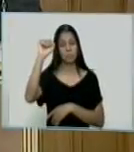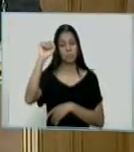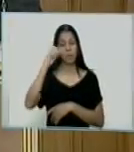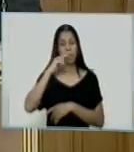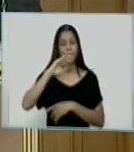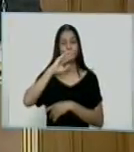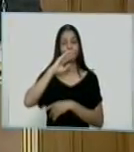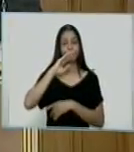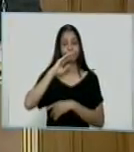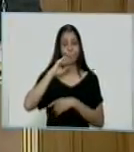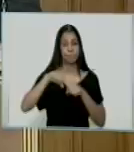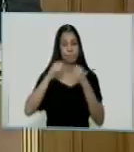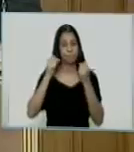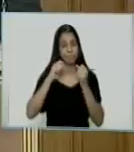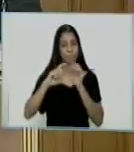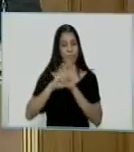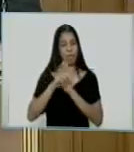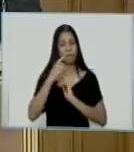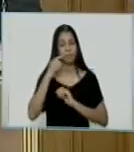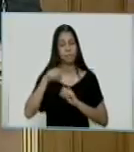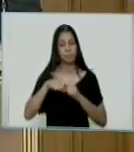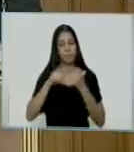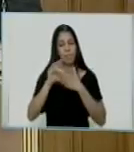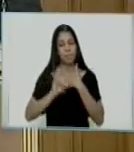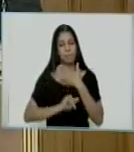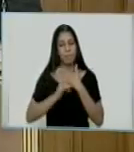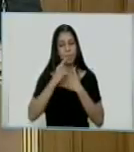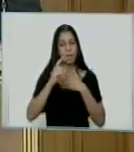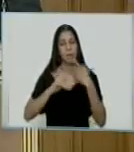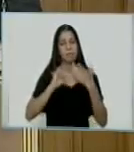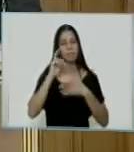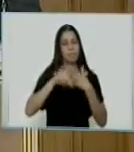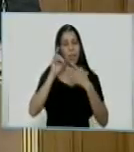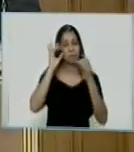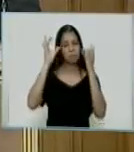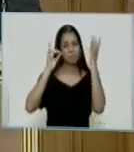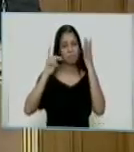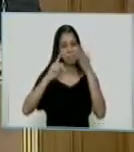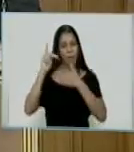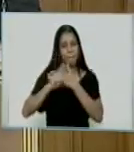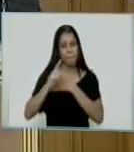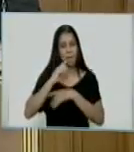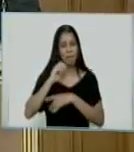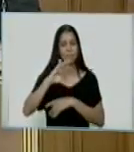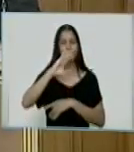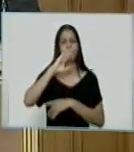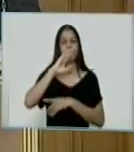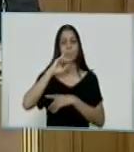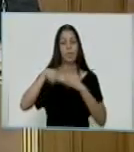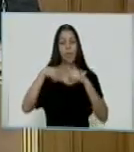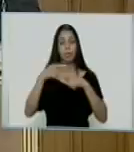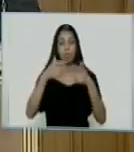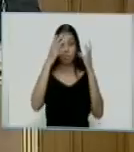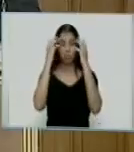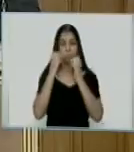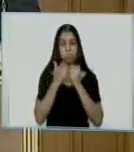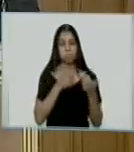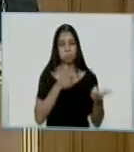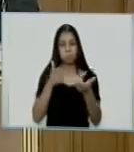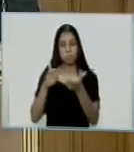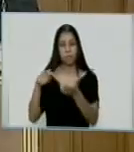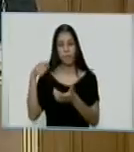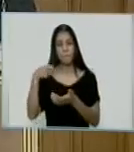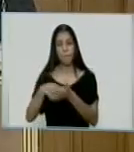homicidio intencional calificado con alevosía y por motivos fútiles en grado de frustración, terrorismo, financiamiento al terrorismo